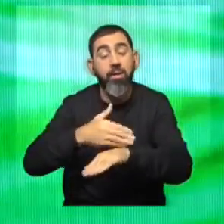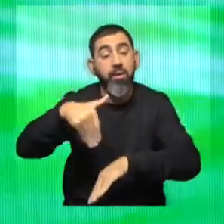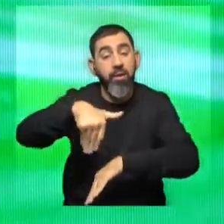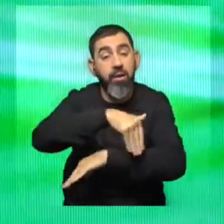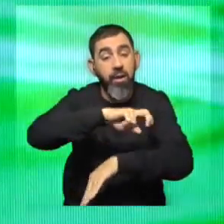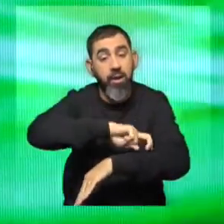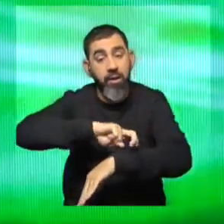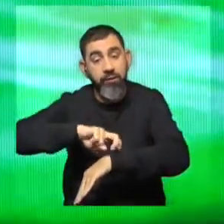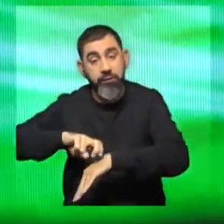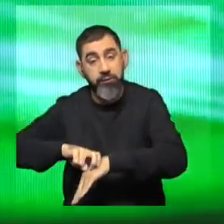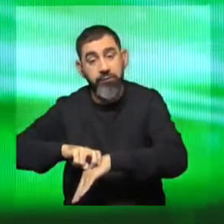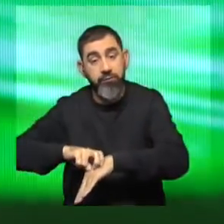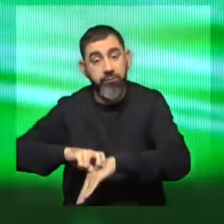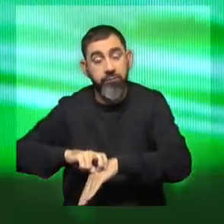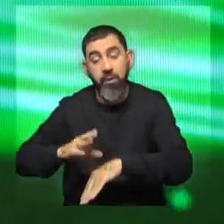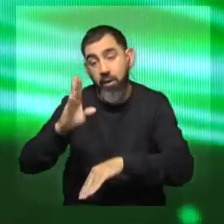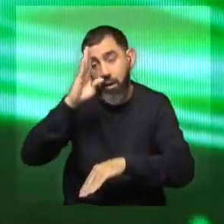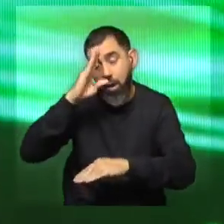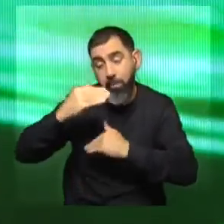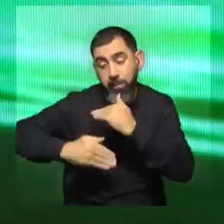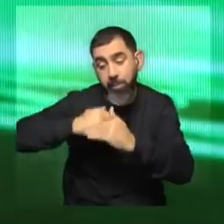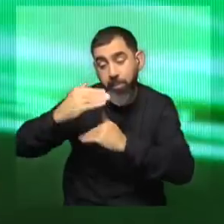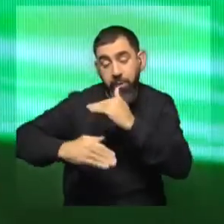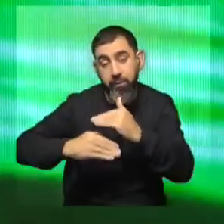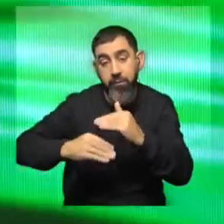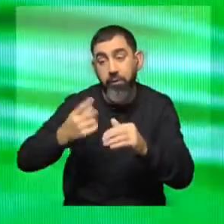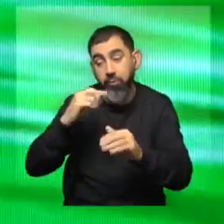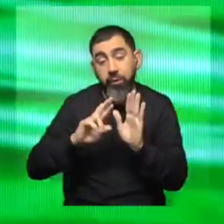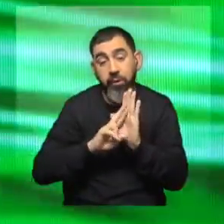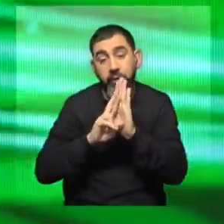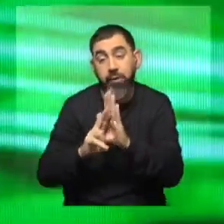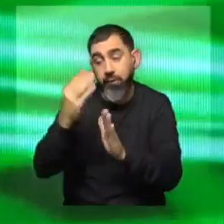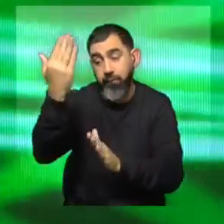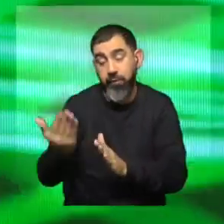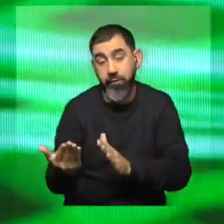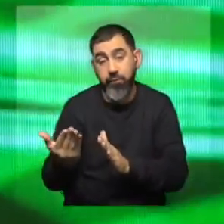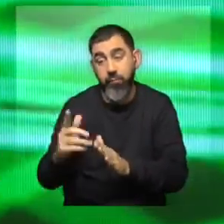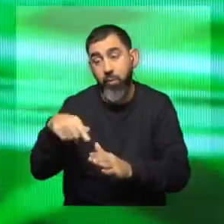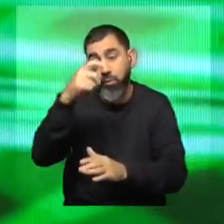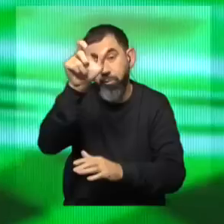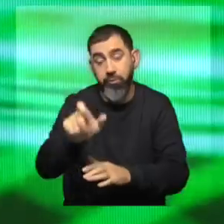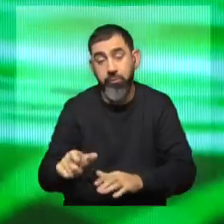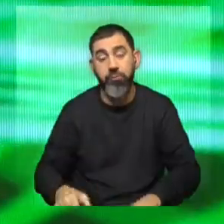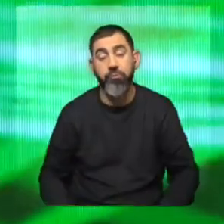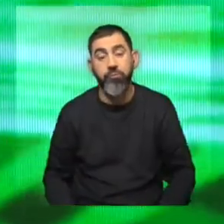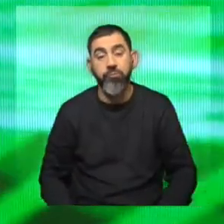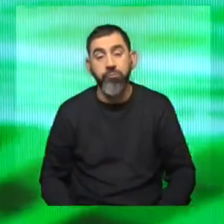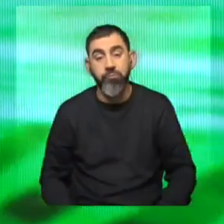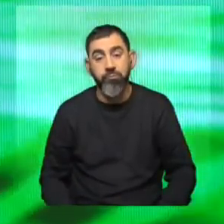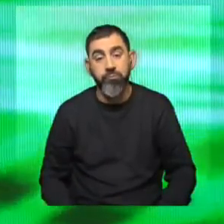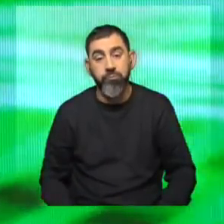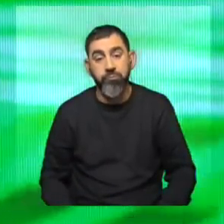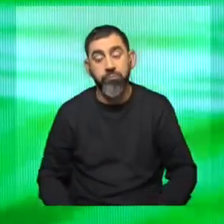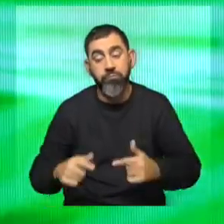un proceso de calle y que van generando aprendizajes y que se transforman en referentes para para los demás y que para nosotros